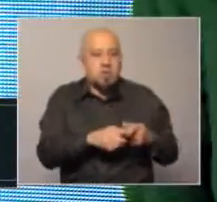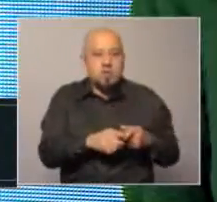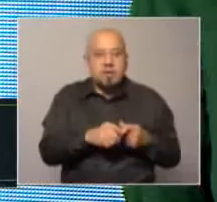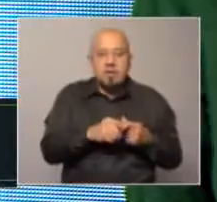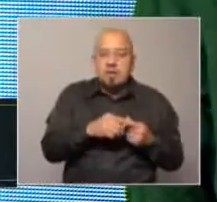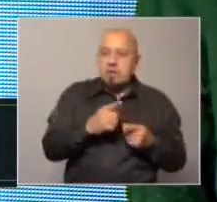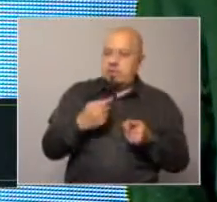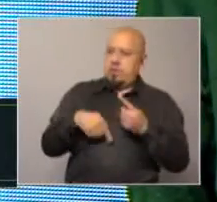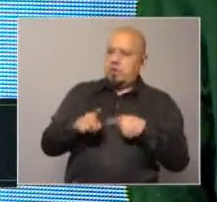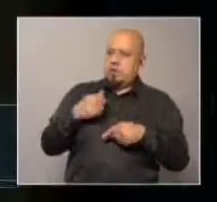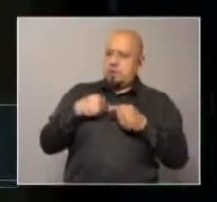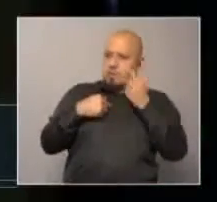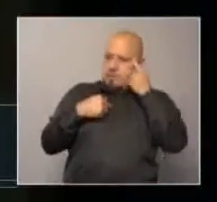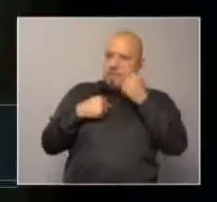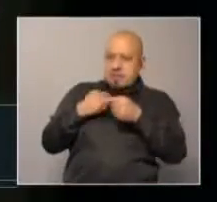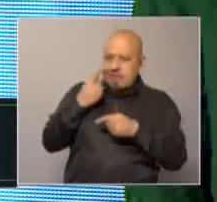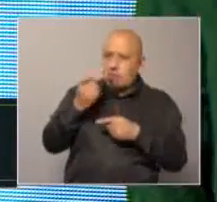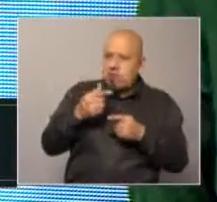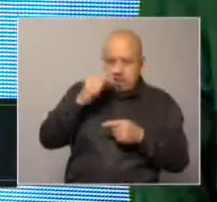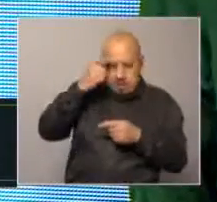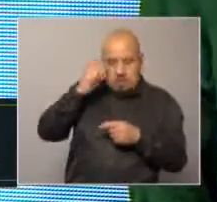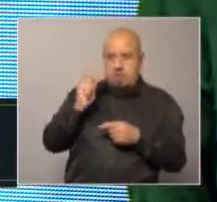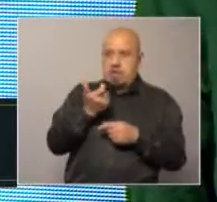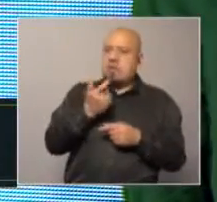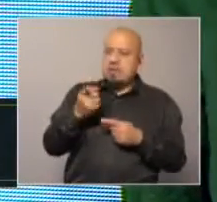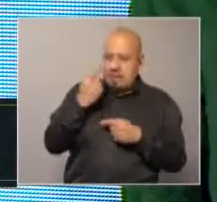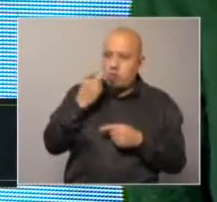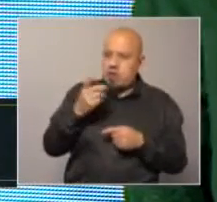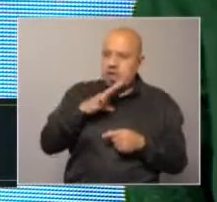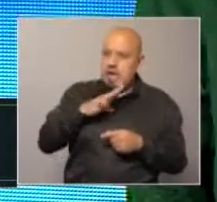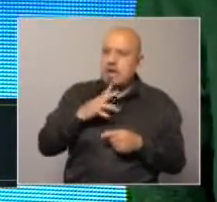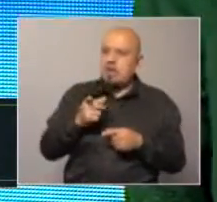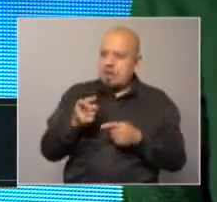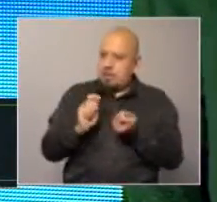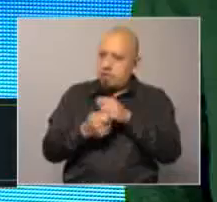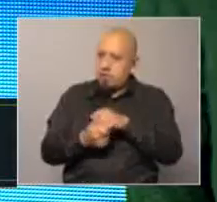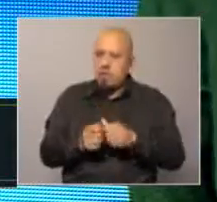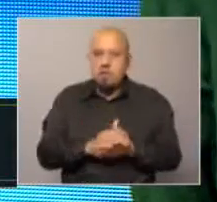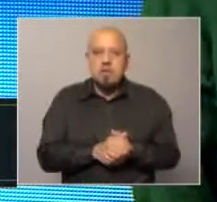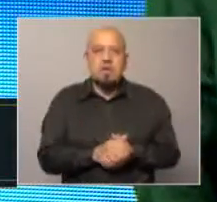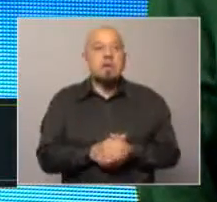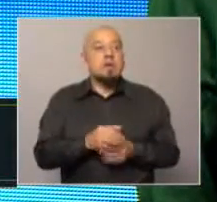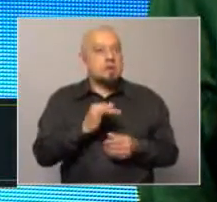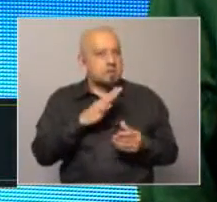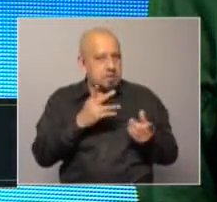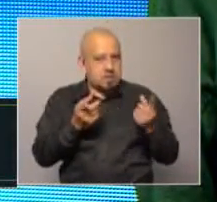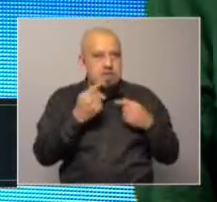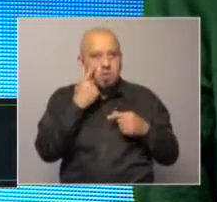los internos, ¿perciben estos cambios? ¿Se dan cuenta que algo está cambiando dentro del INISA? Bueno, hay mayor encierro